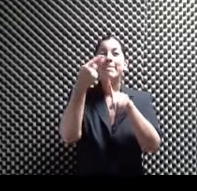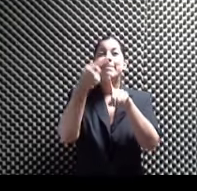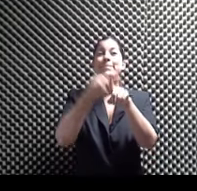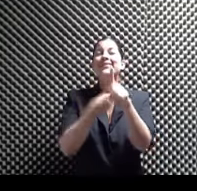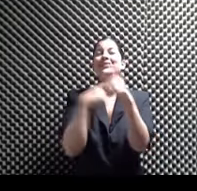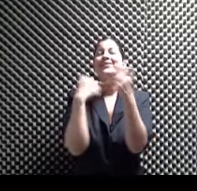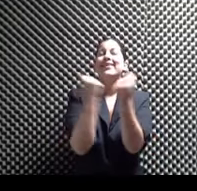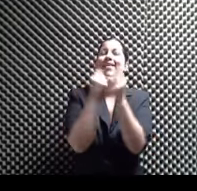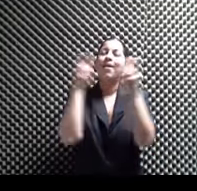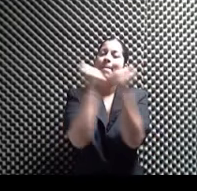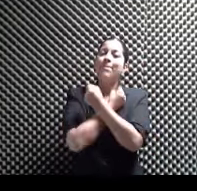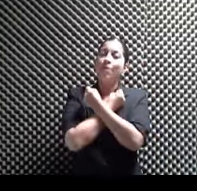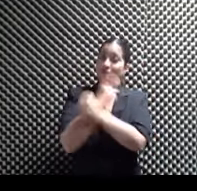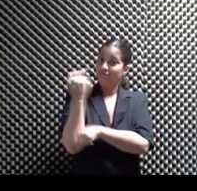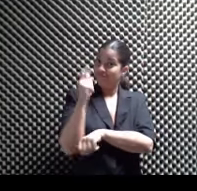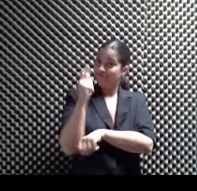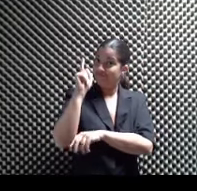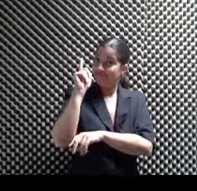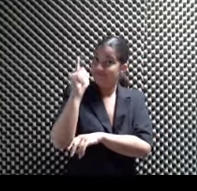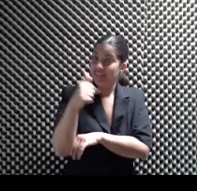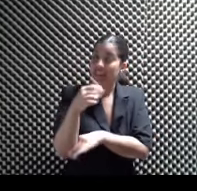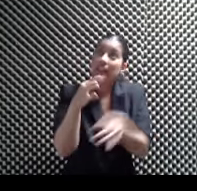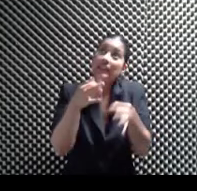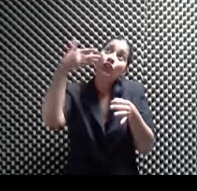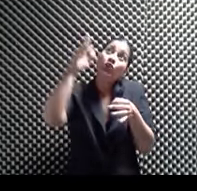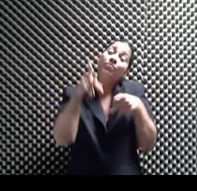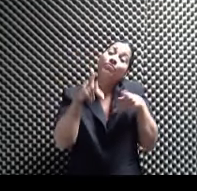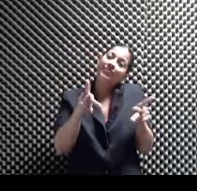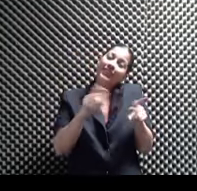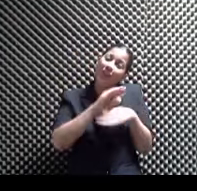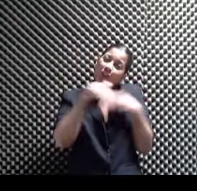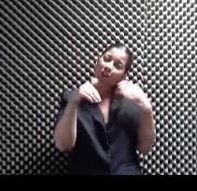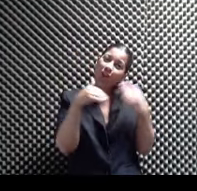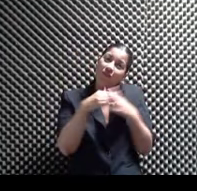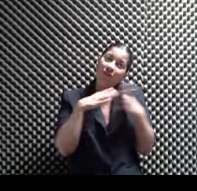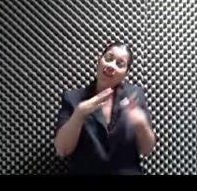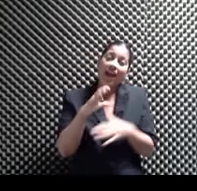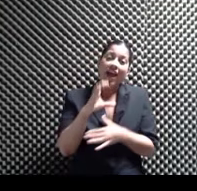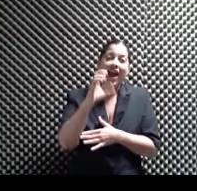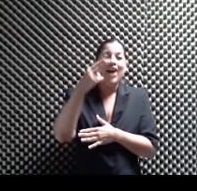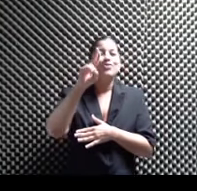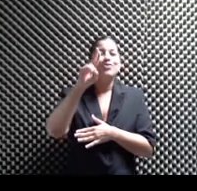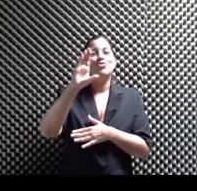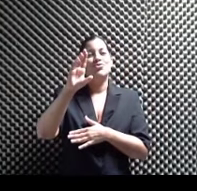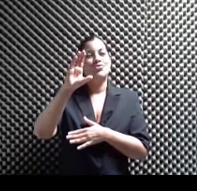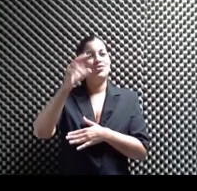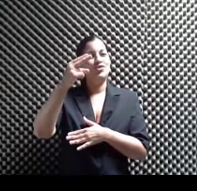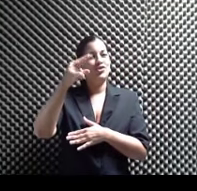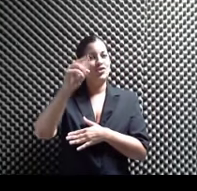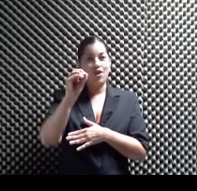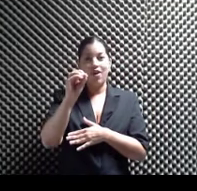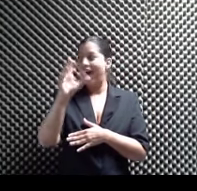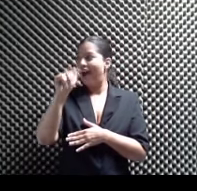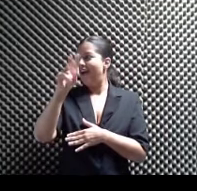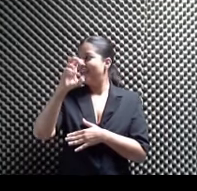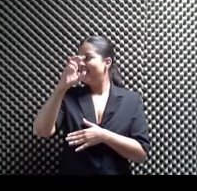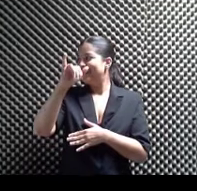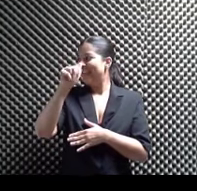martes Y si Dios permite Y todo sale bien Chucho Avellanet Con nosotros señores Ay mira Reina Mira